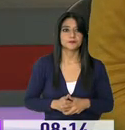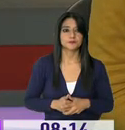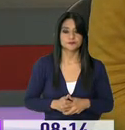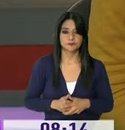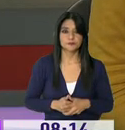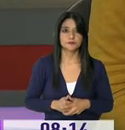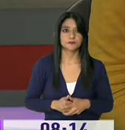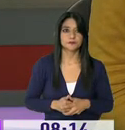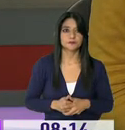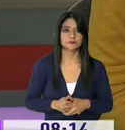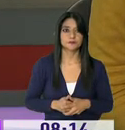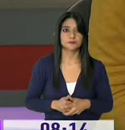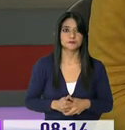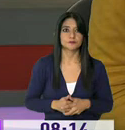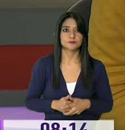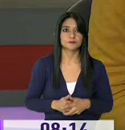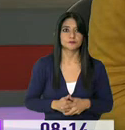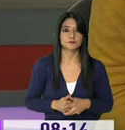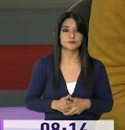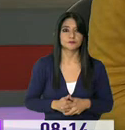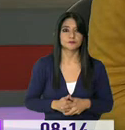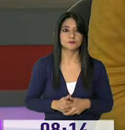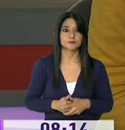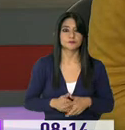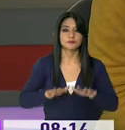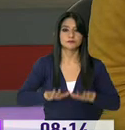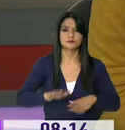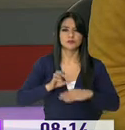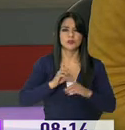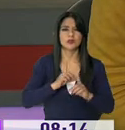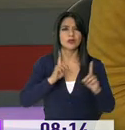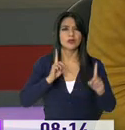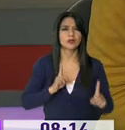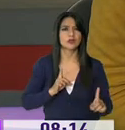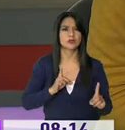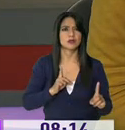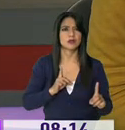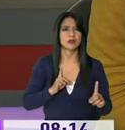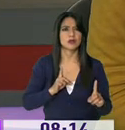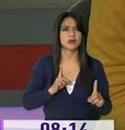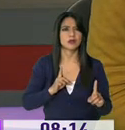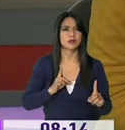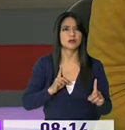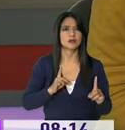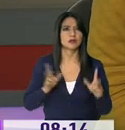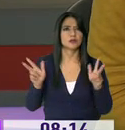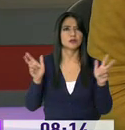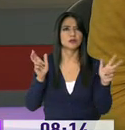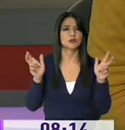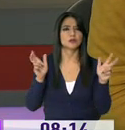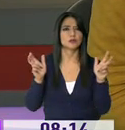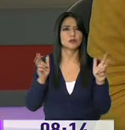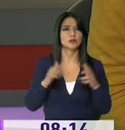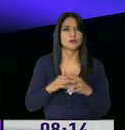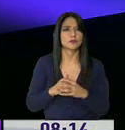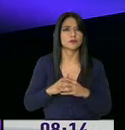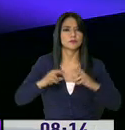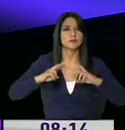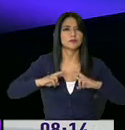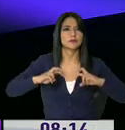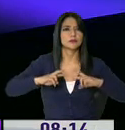Ahora les contamos que la fase de aislamiento en Ecuador mejoró la contaminación de ruido. Un estudio académico indica